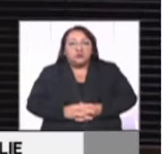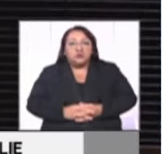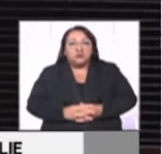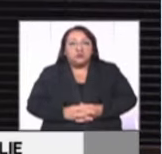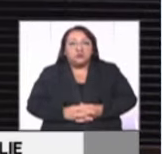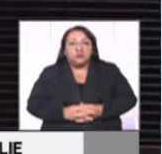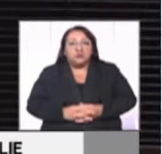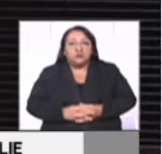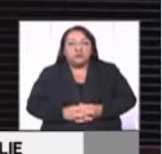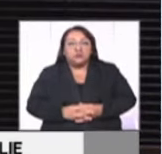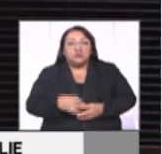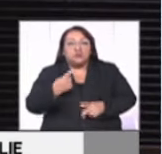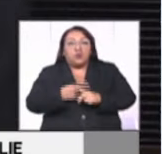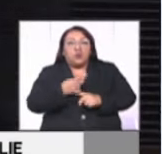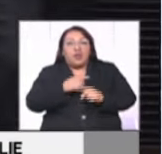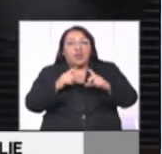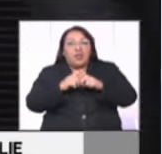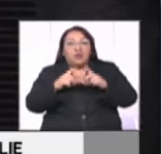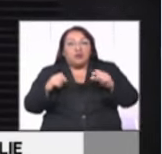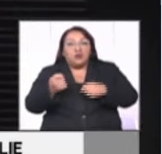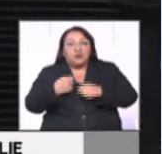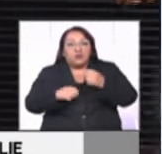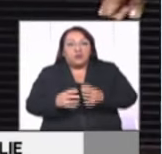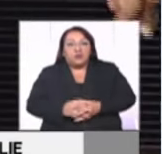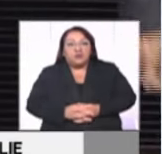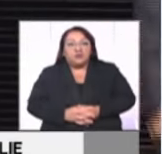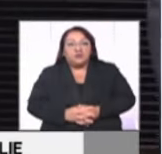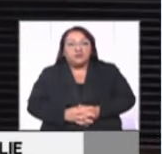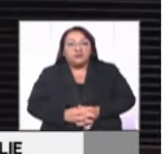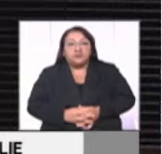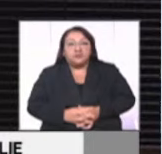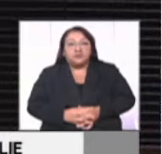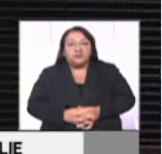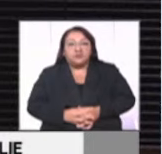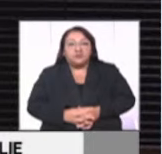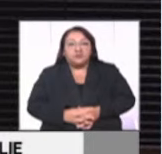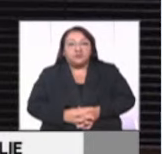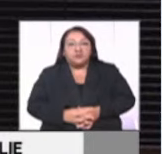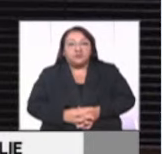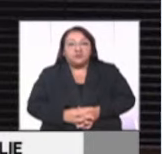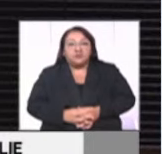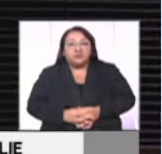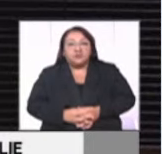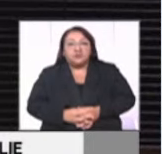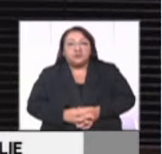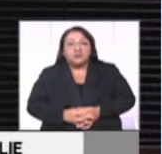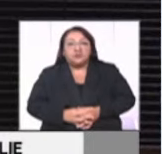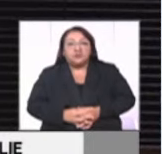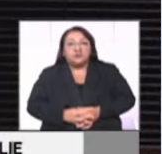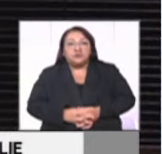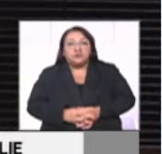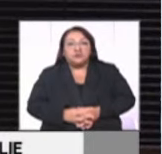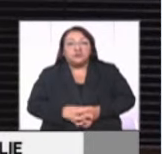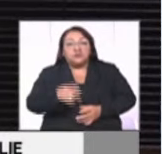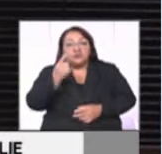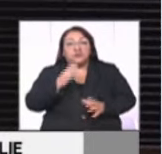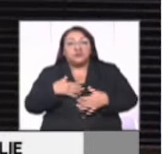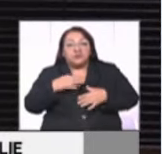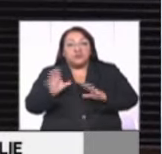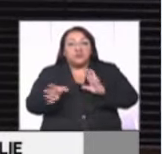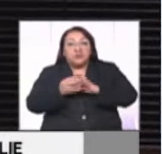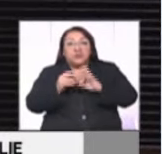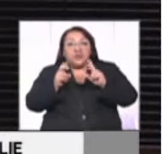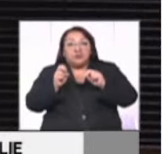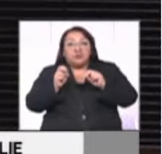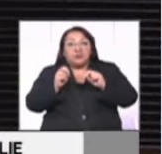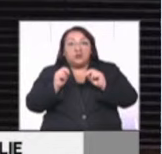porcentaje por cada boleto vendido. Y para poder adjudicar de manera directa por menos